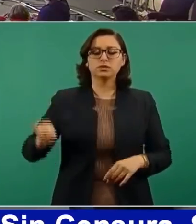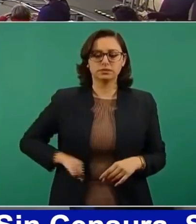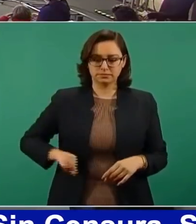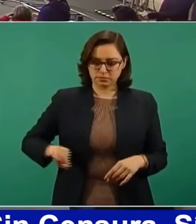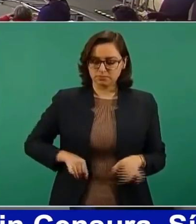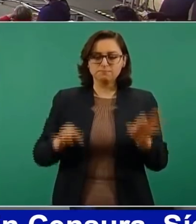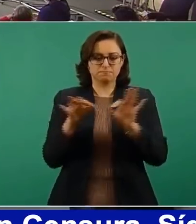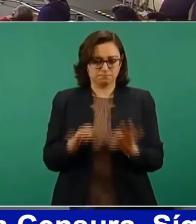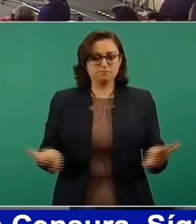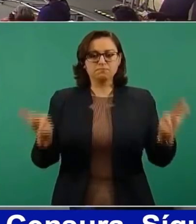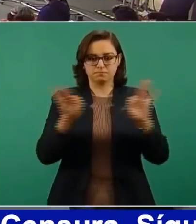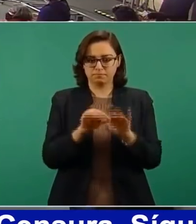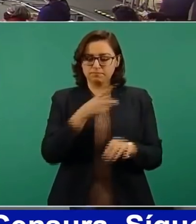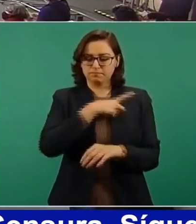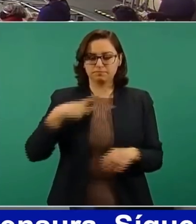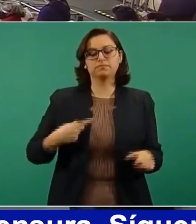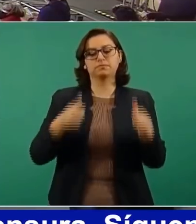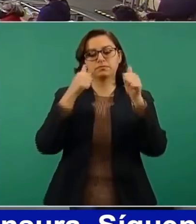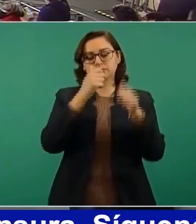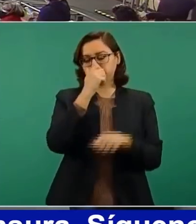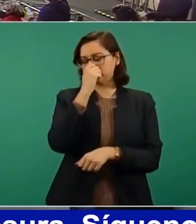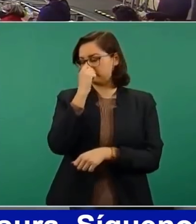atendiendo.